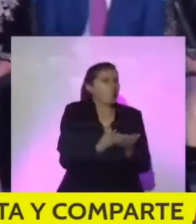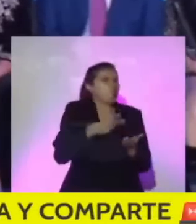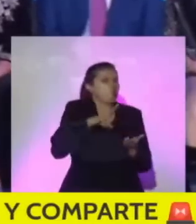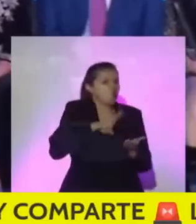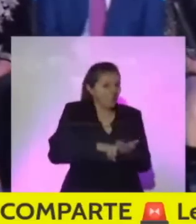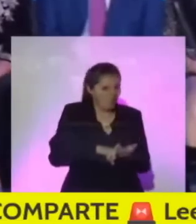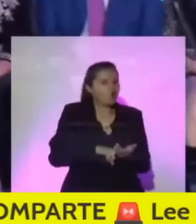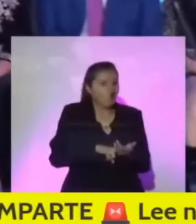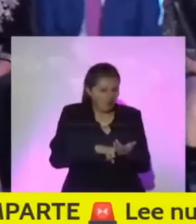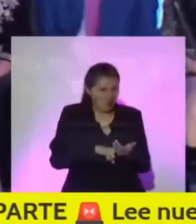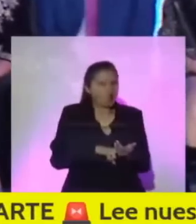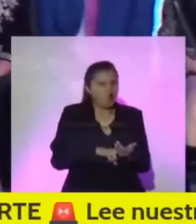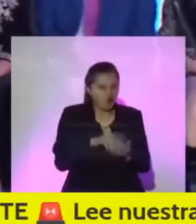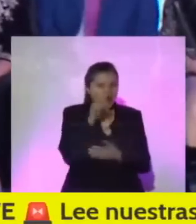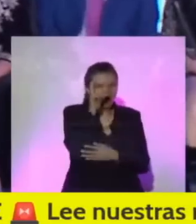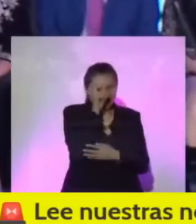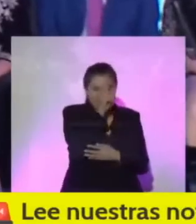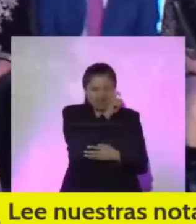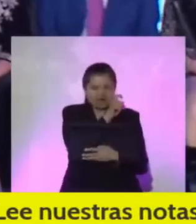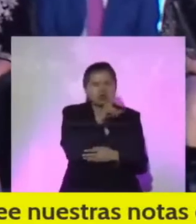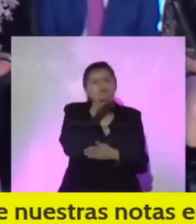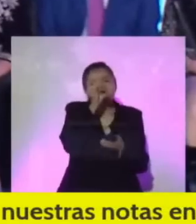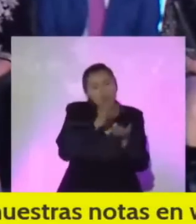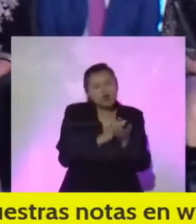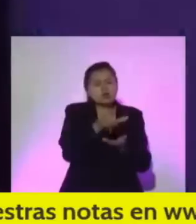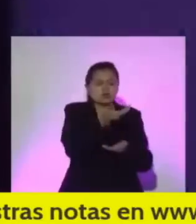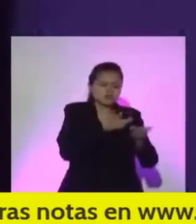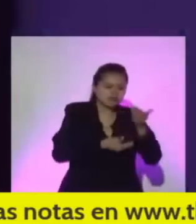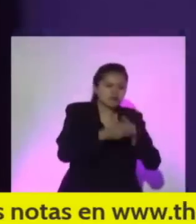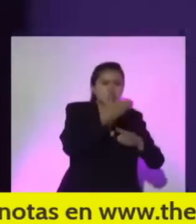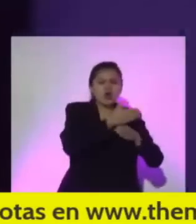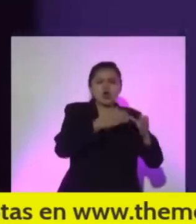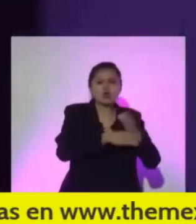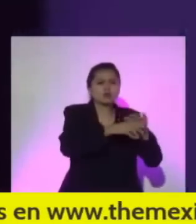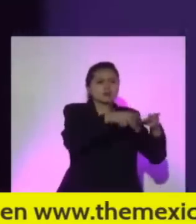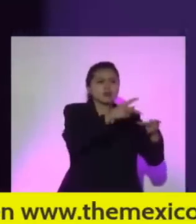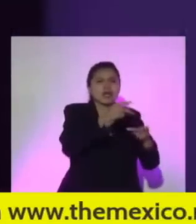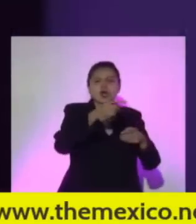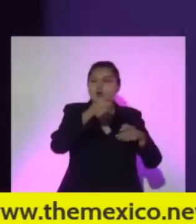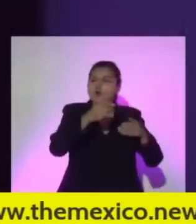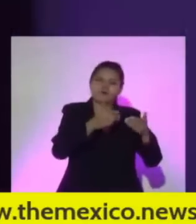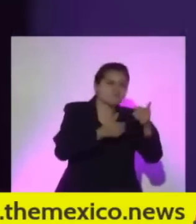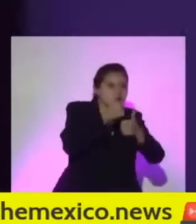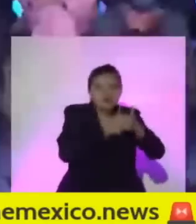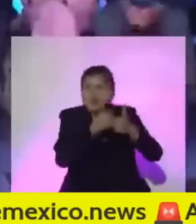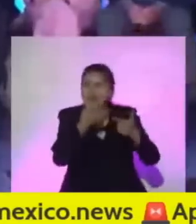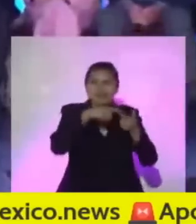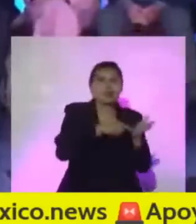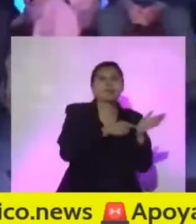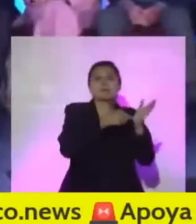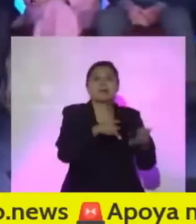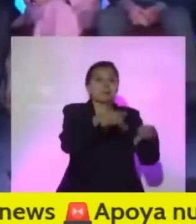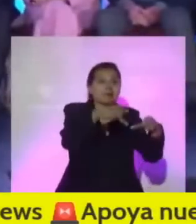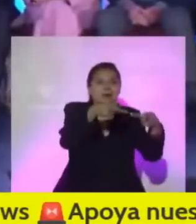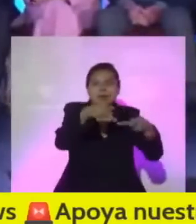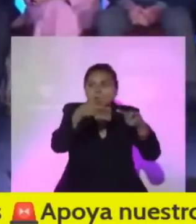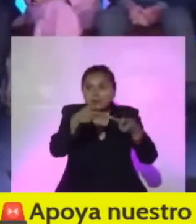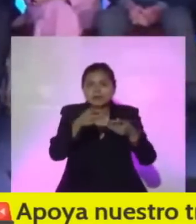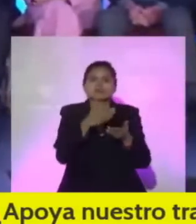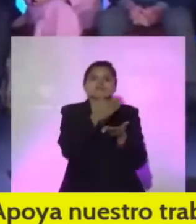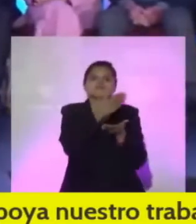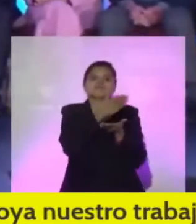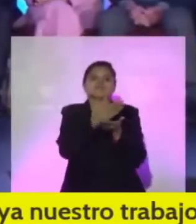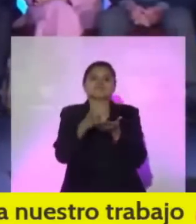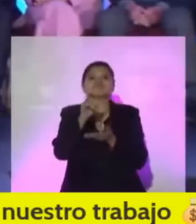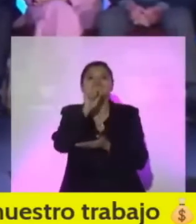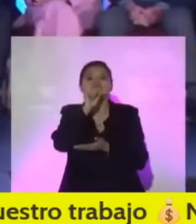va a coordinar el equipo de sochil galves para